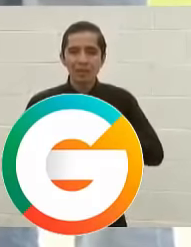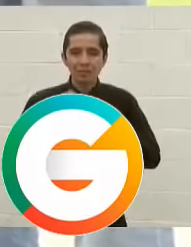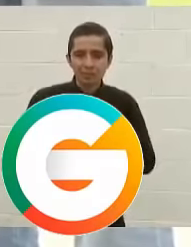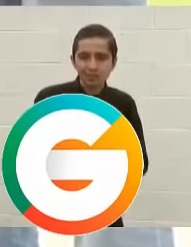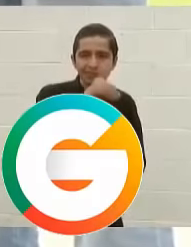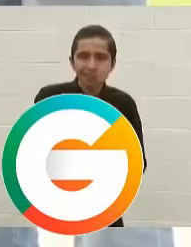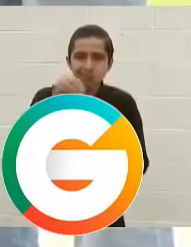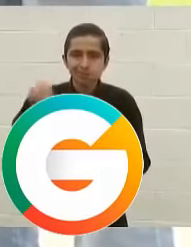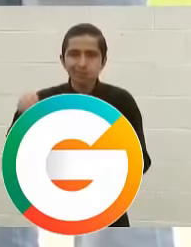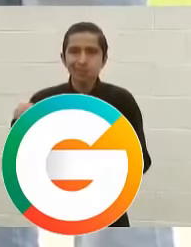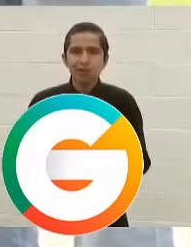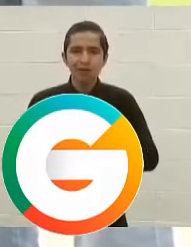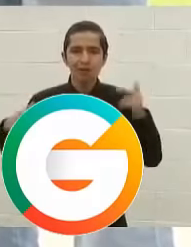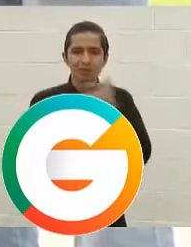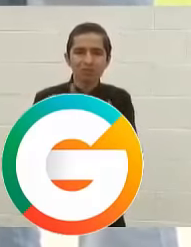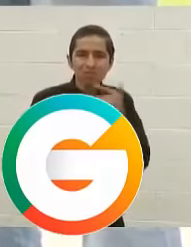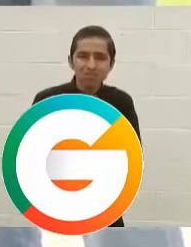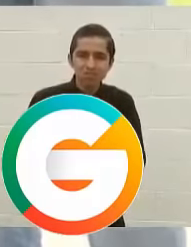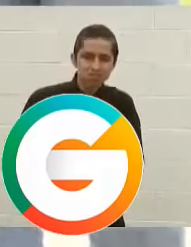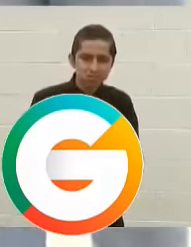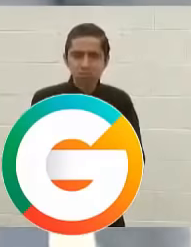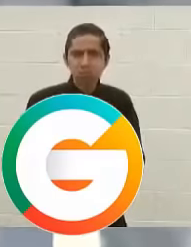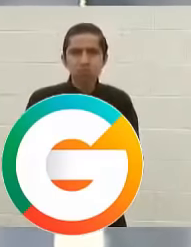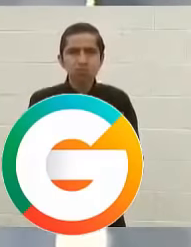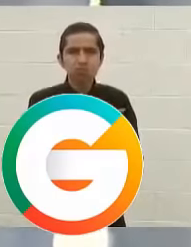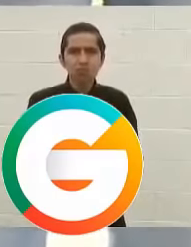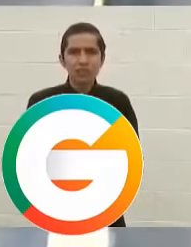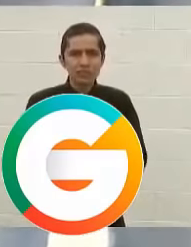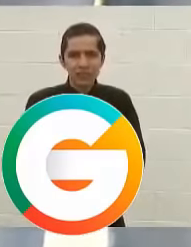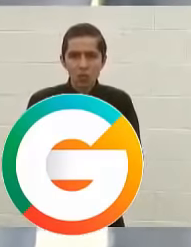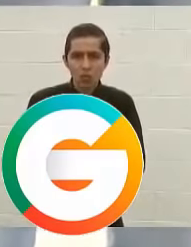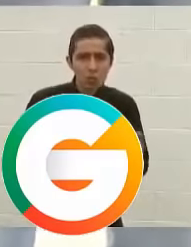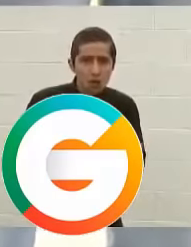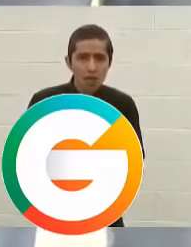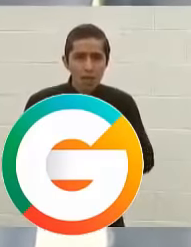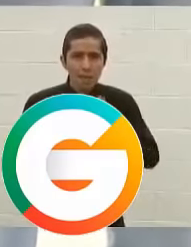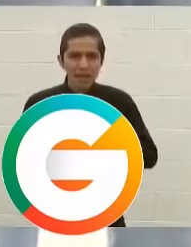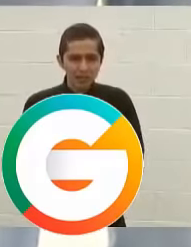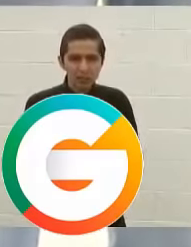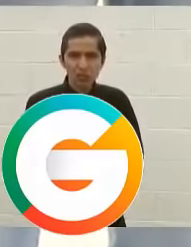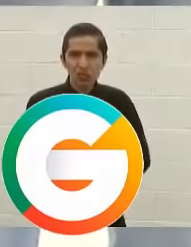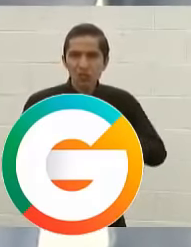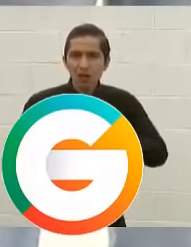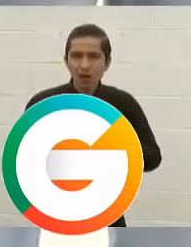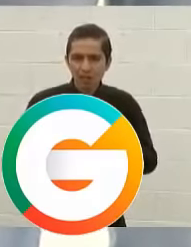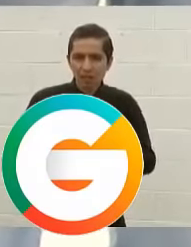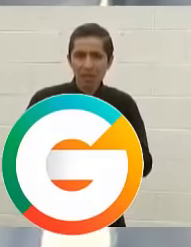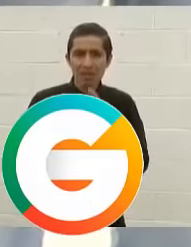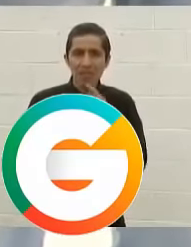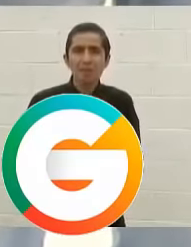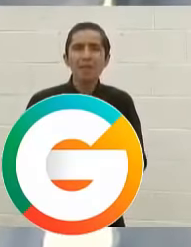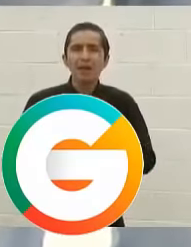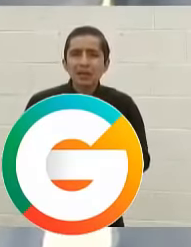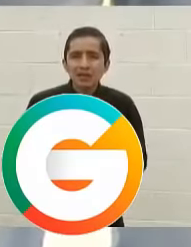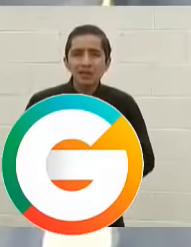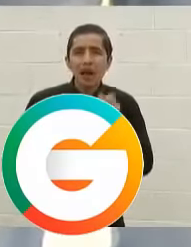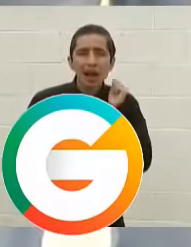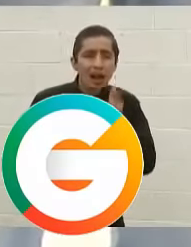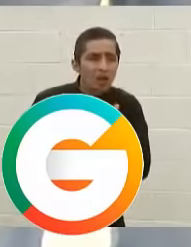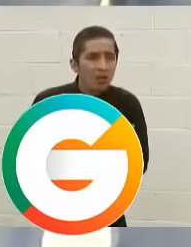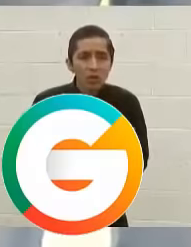recorridos por carretera hacia el interior del gabinete, ¿se está tomando alguna decisión al respecto directamente con el jefe del